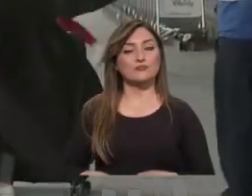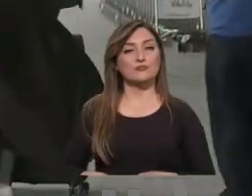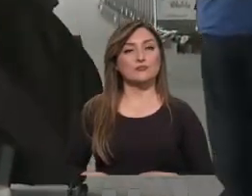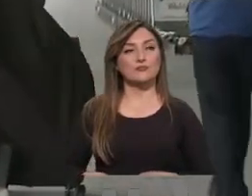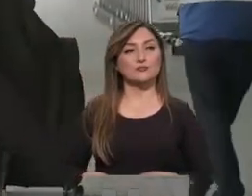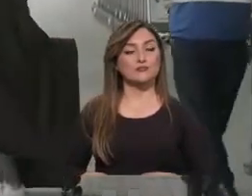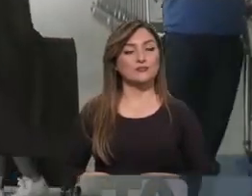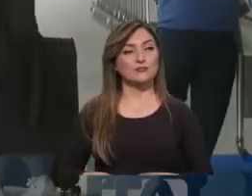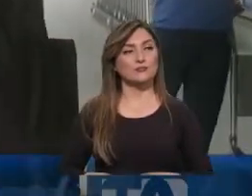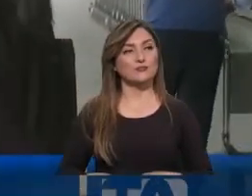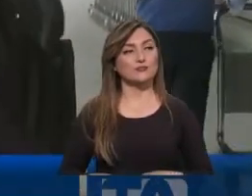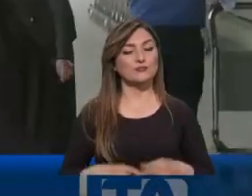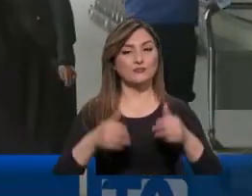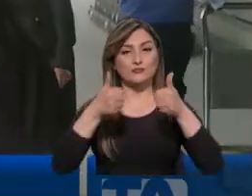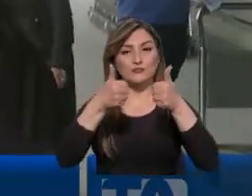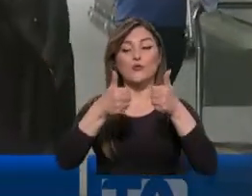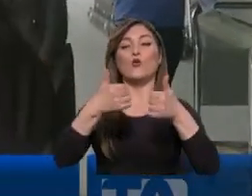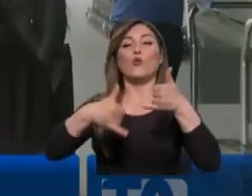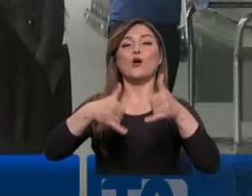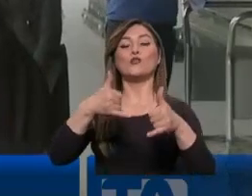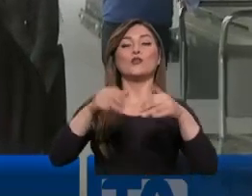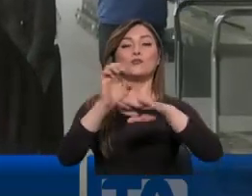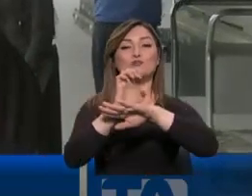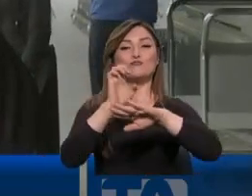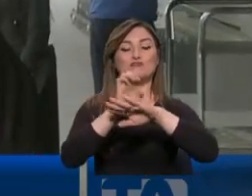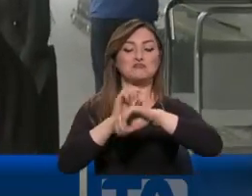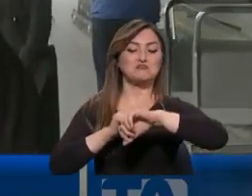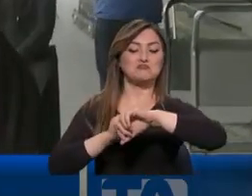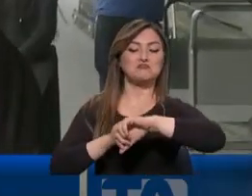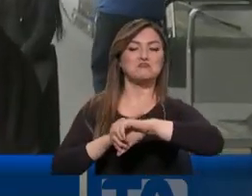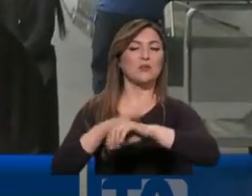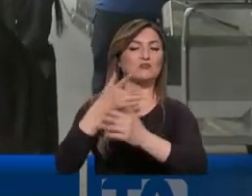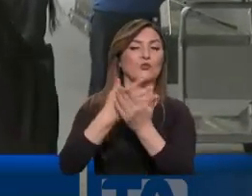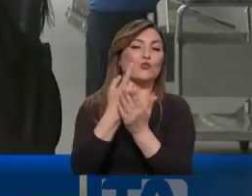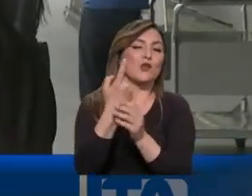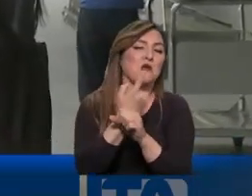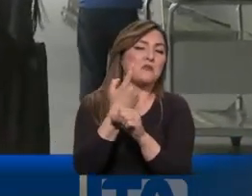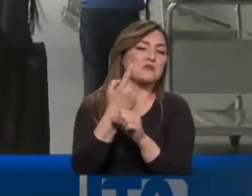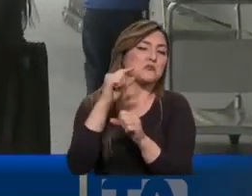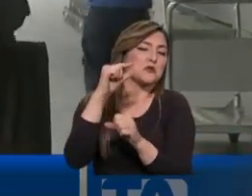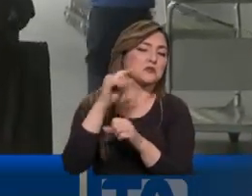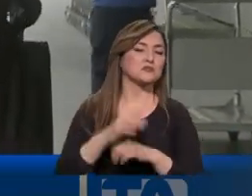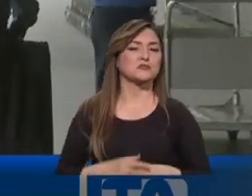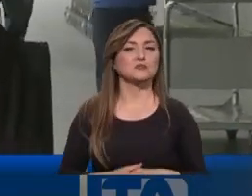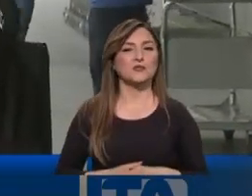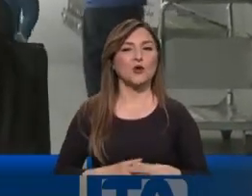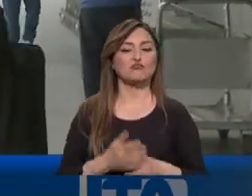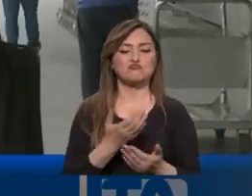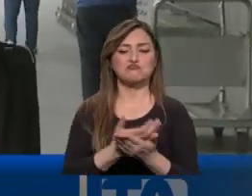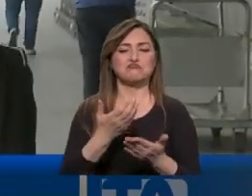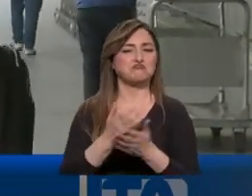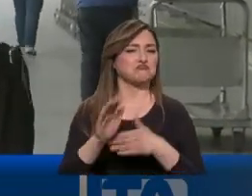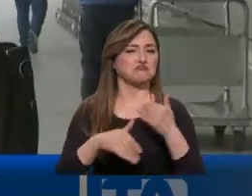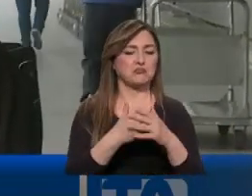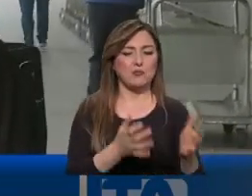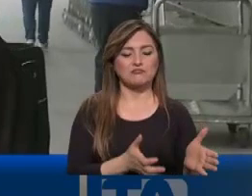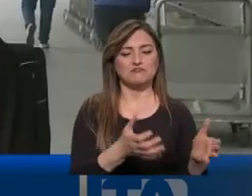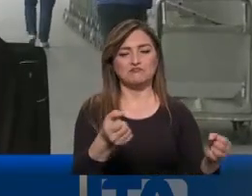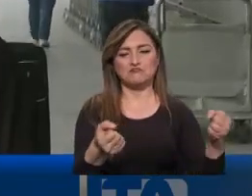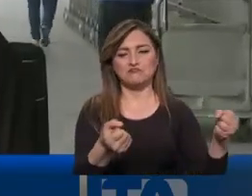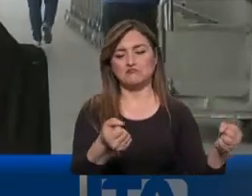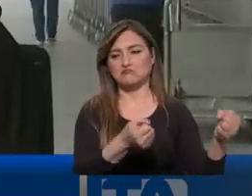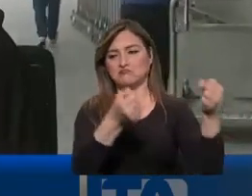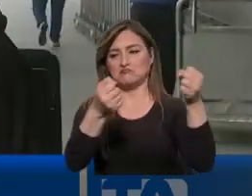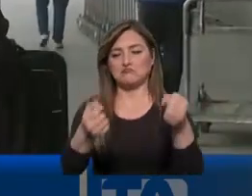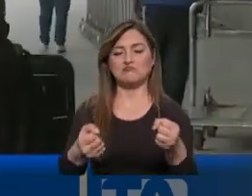Muy bien, los jugadores de la tricolor llegarán en una hora y un poquito más. La utilería acaba de llegar. El vuelo saldrá a las 3 de la tarde